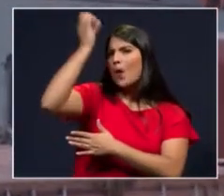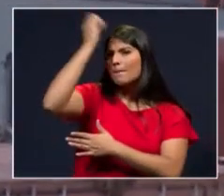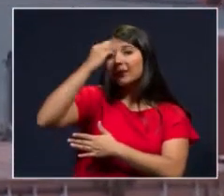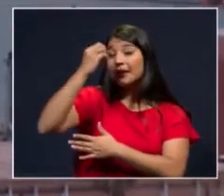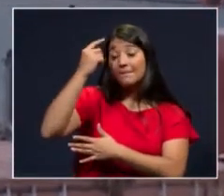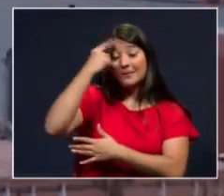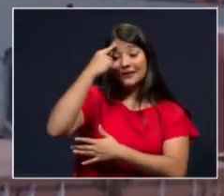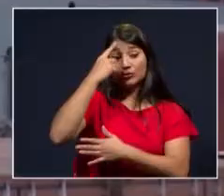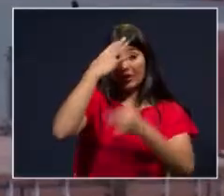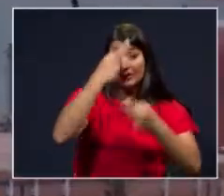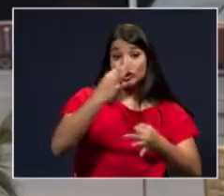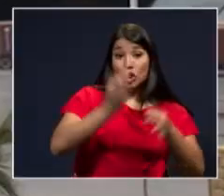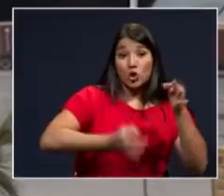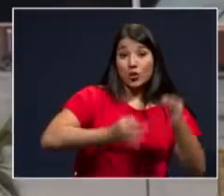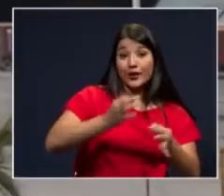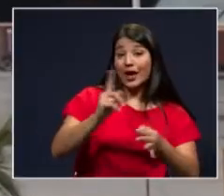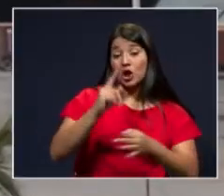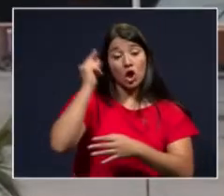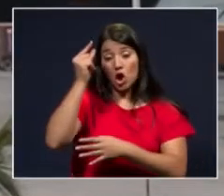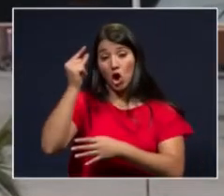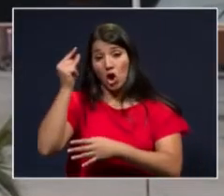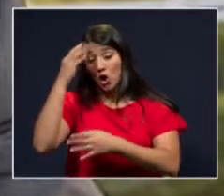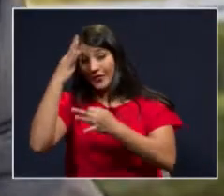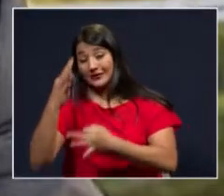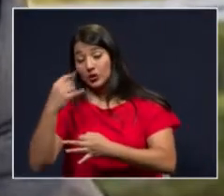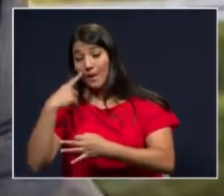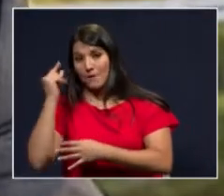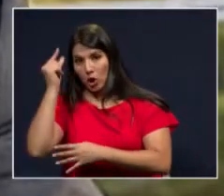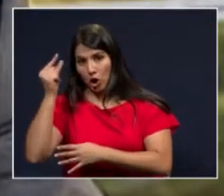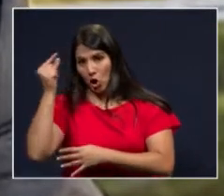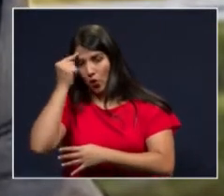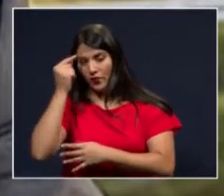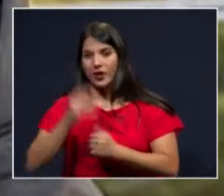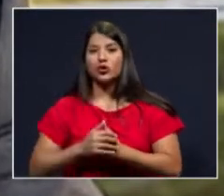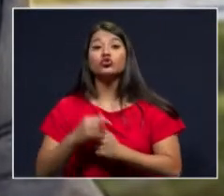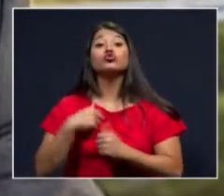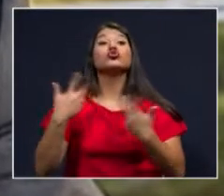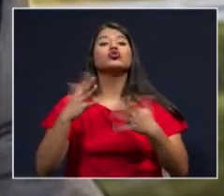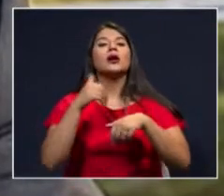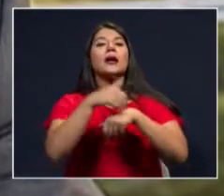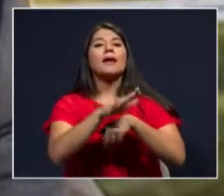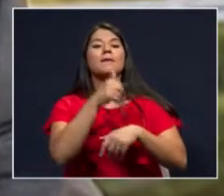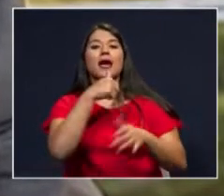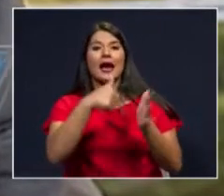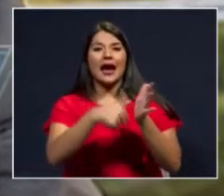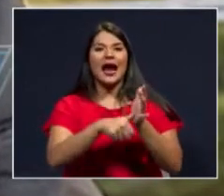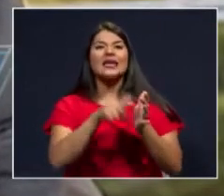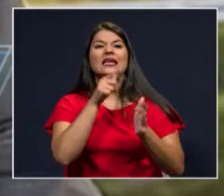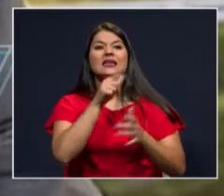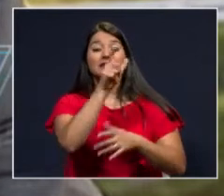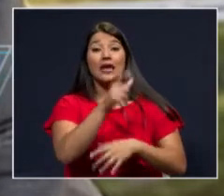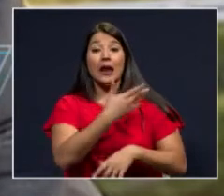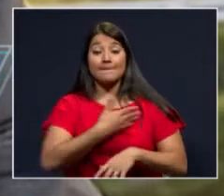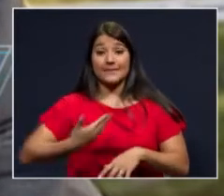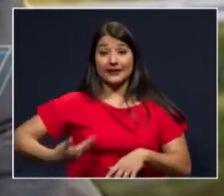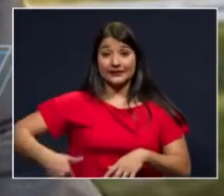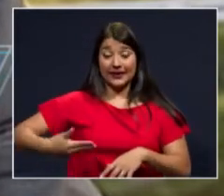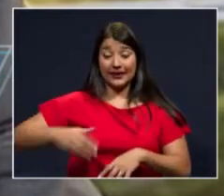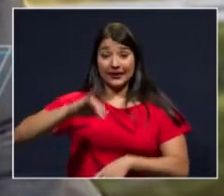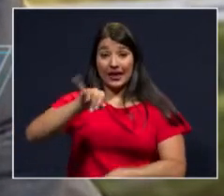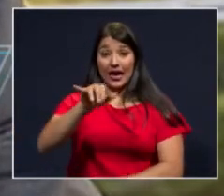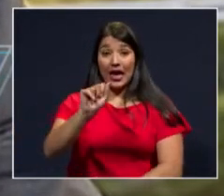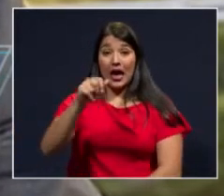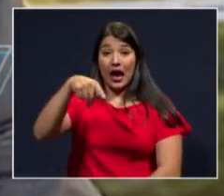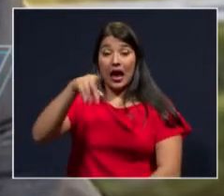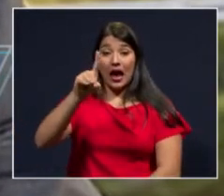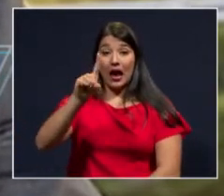no gubernamental. Yo le envié una carta al señor presidente ejecutivo de Habdeba, al